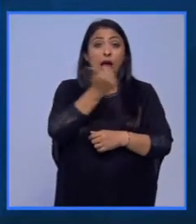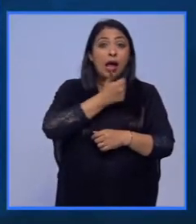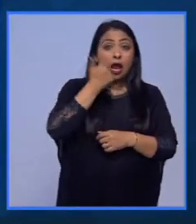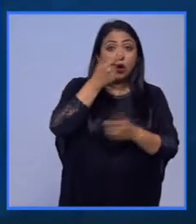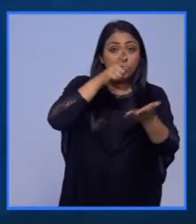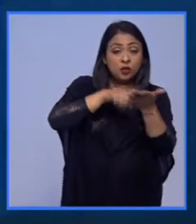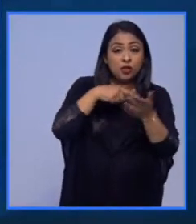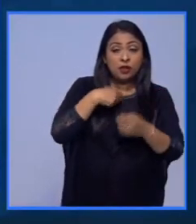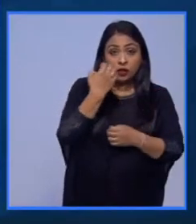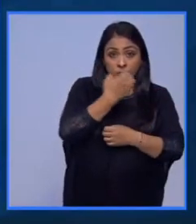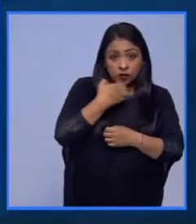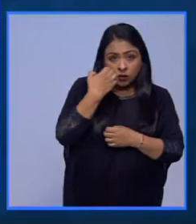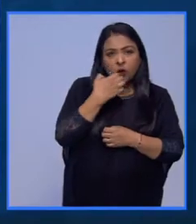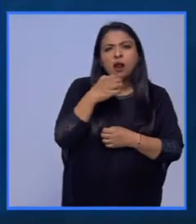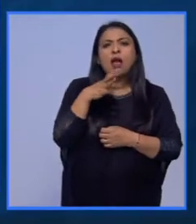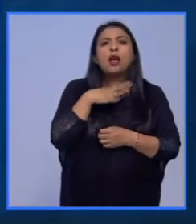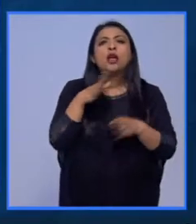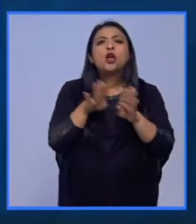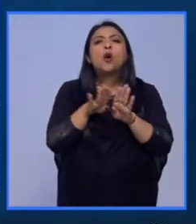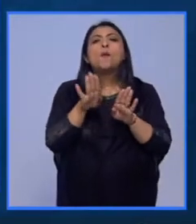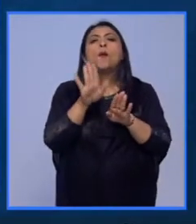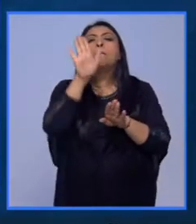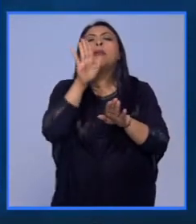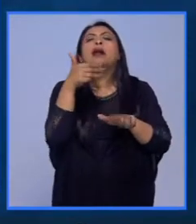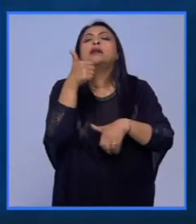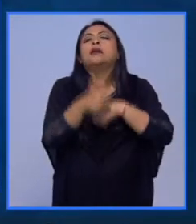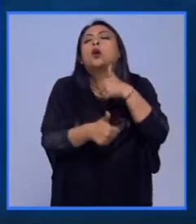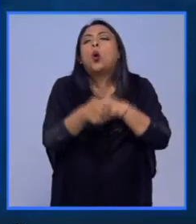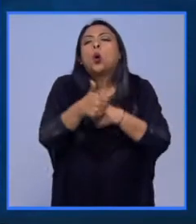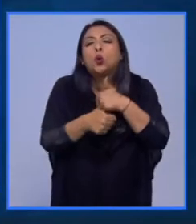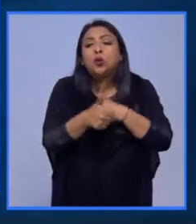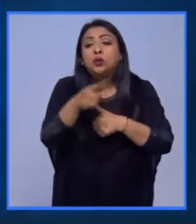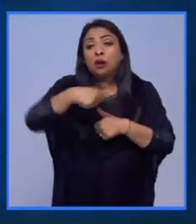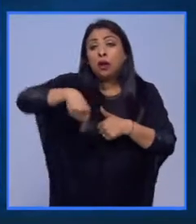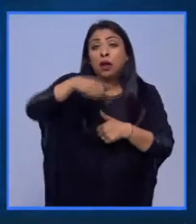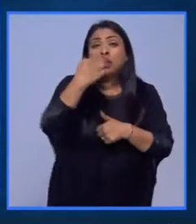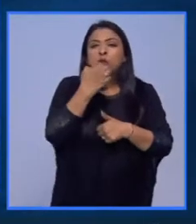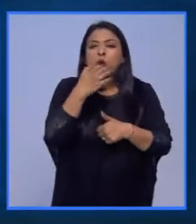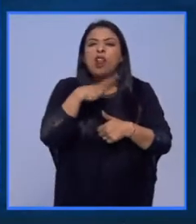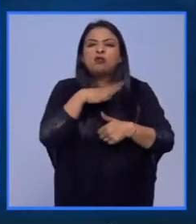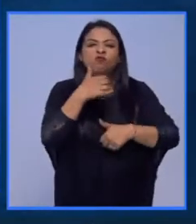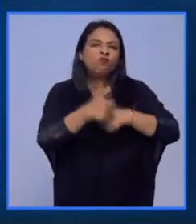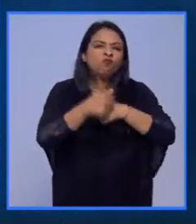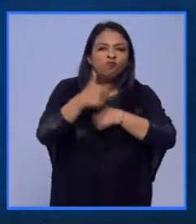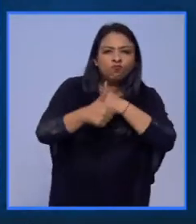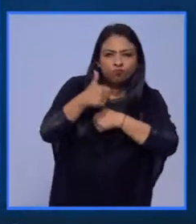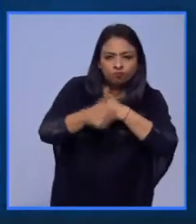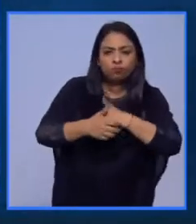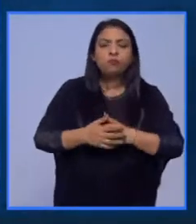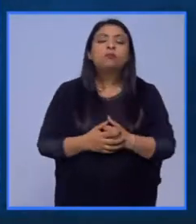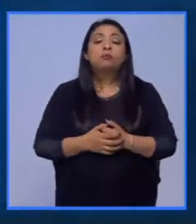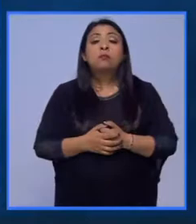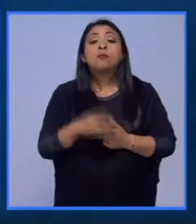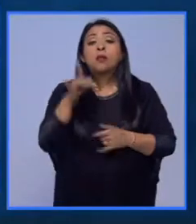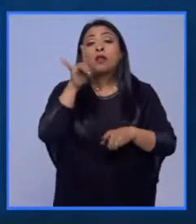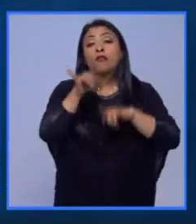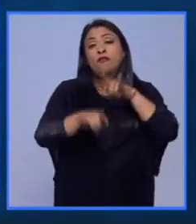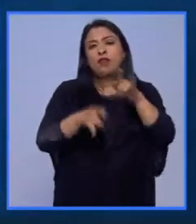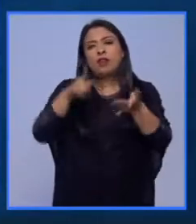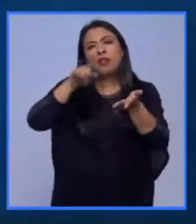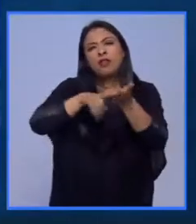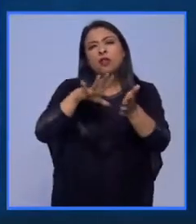las escuelas, y en un formato de concurso, digamos, donde realmente las escuelas estarán compitiendo además. La feria